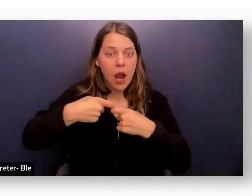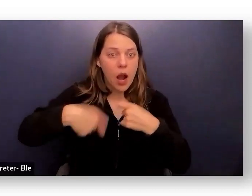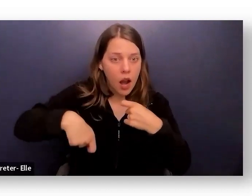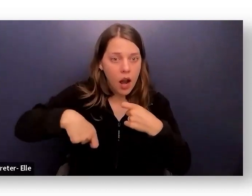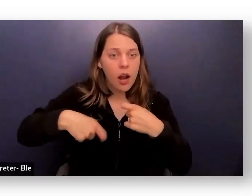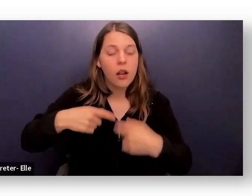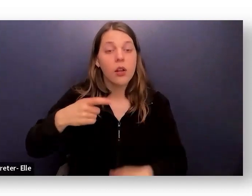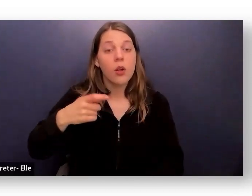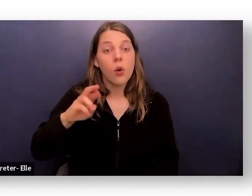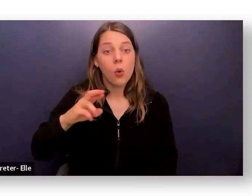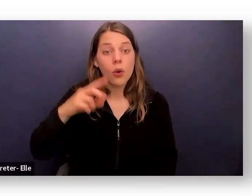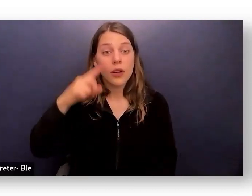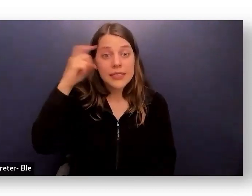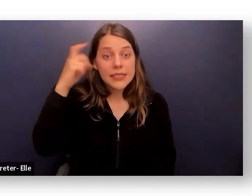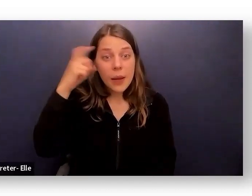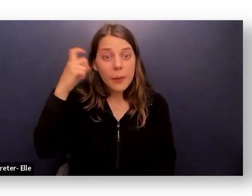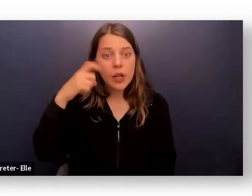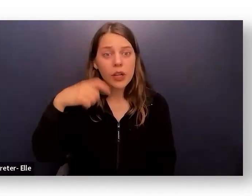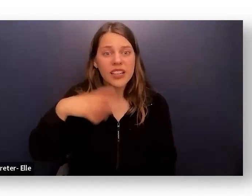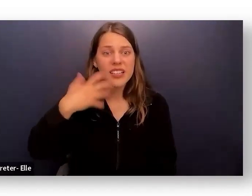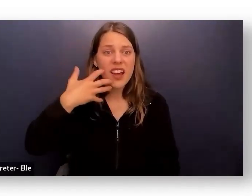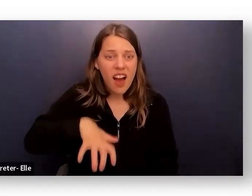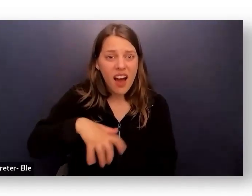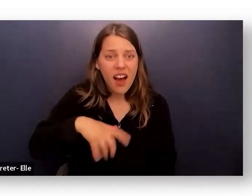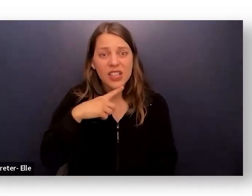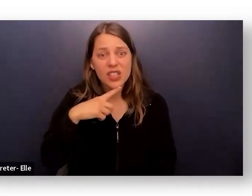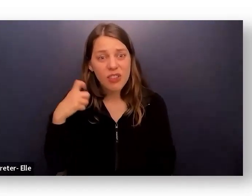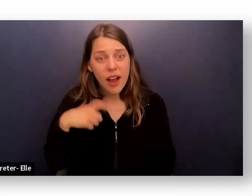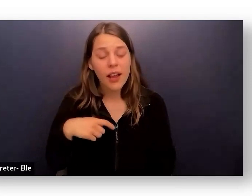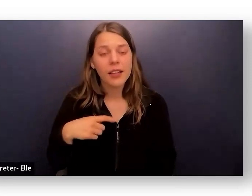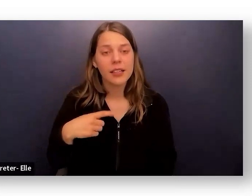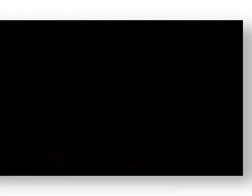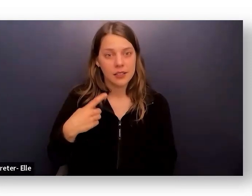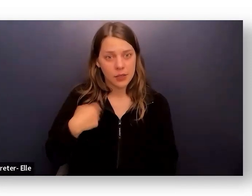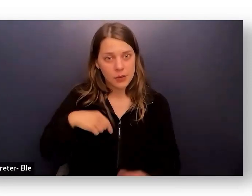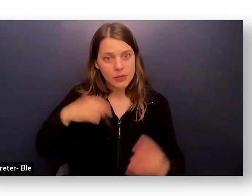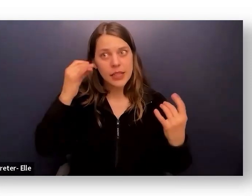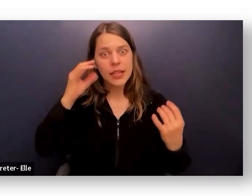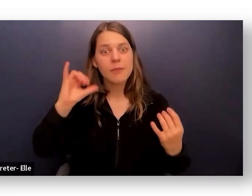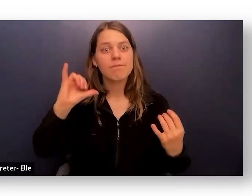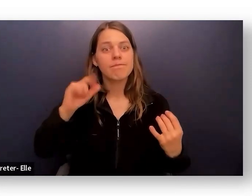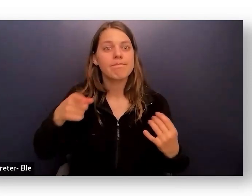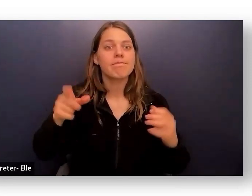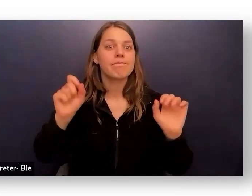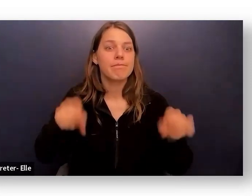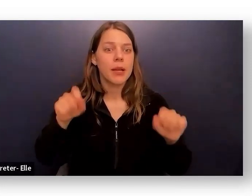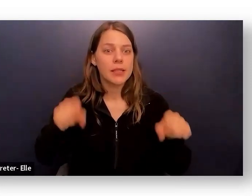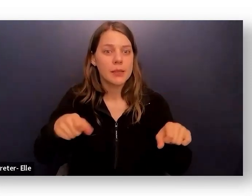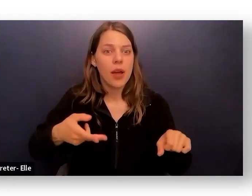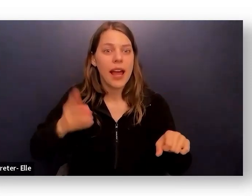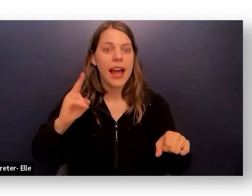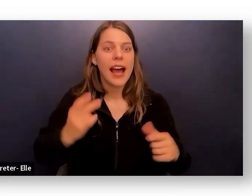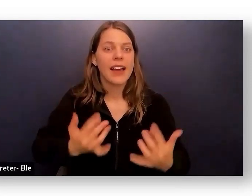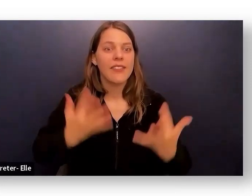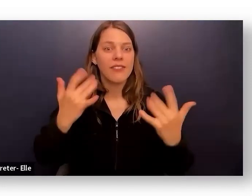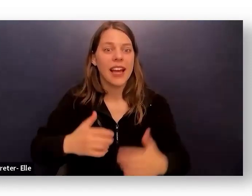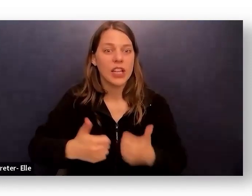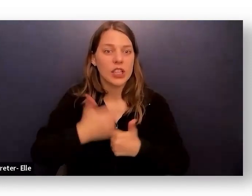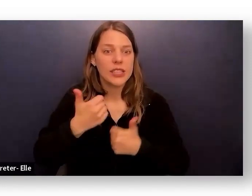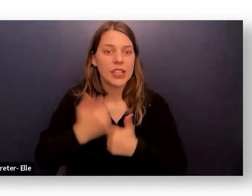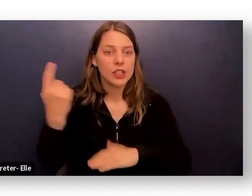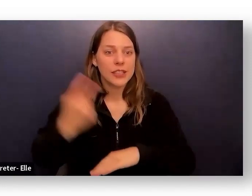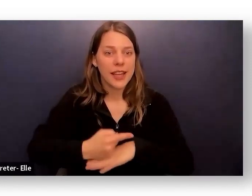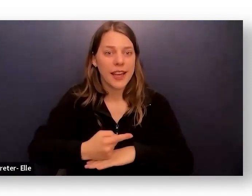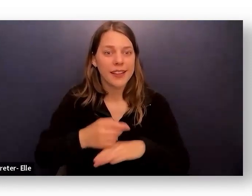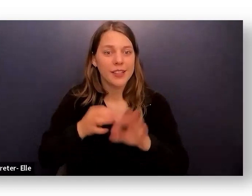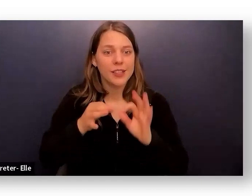podemos monitorear ese viento. Entonces, si es el verano y ha sido seco y caliente,